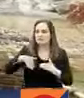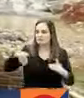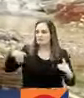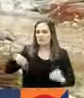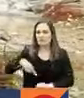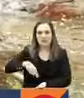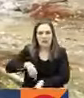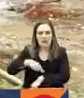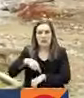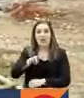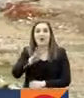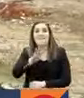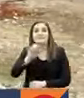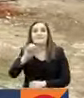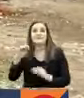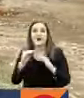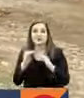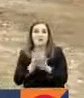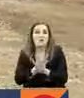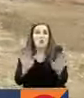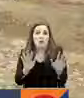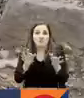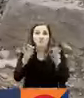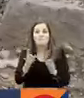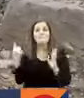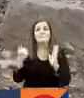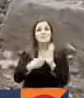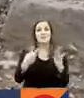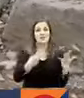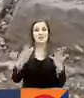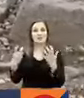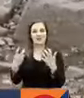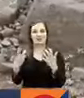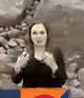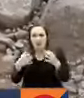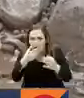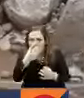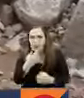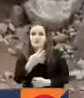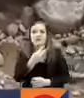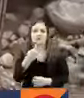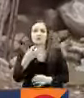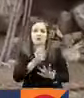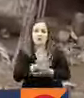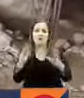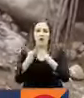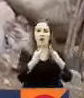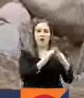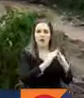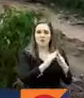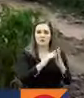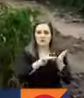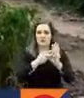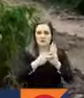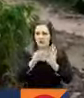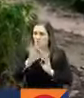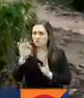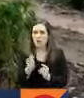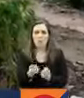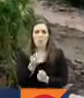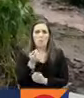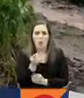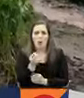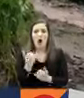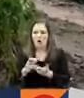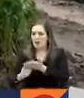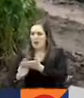entregadas 300 de 1.200 casas. El avance es apenas del 20%. Las obras de mitigación para evitar más tragedias aún están en